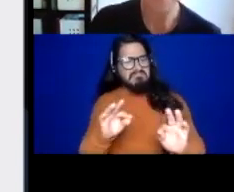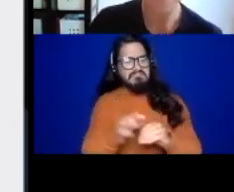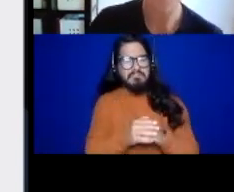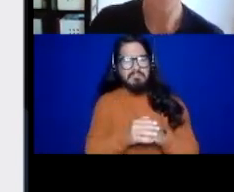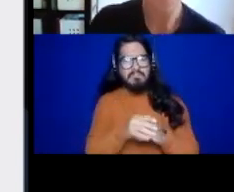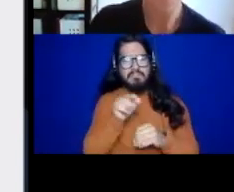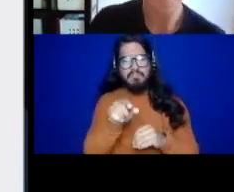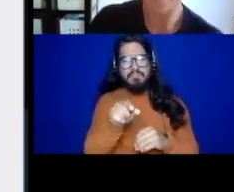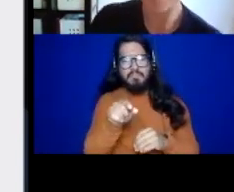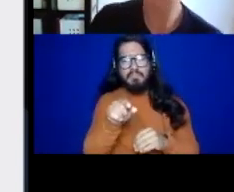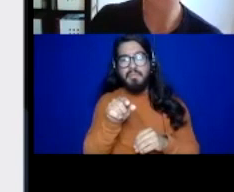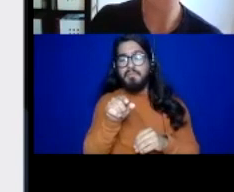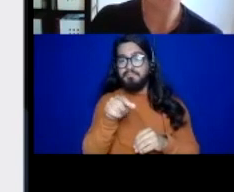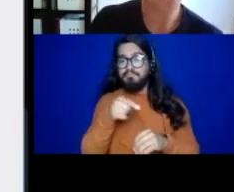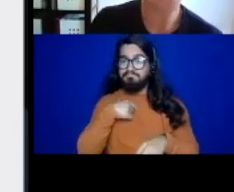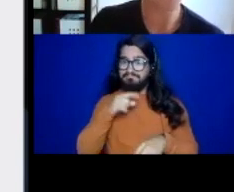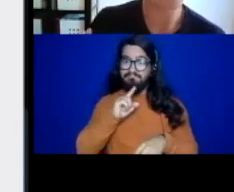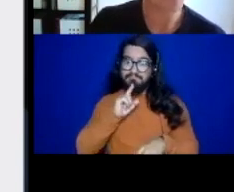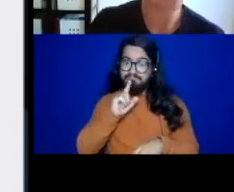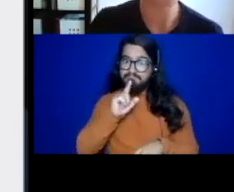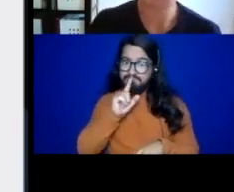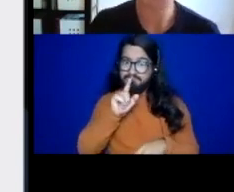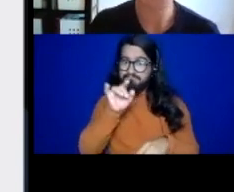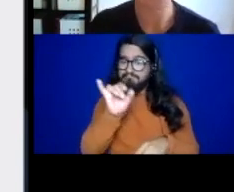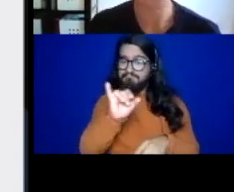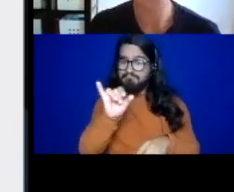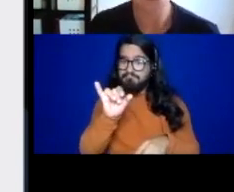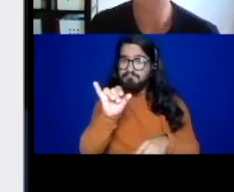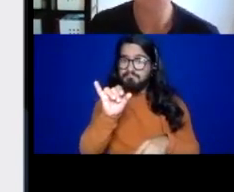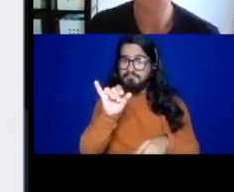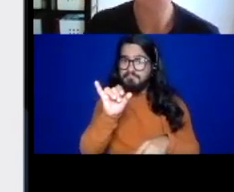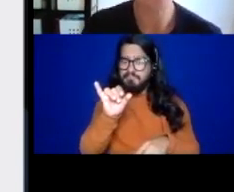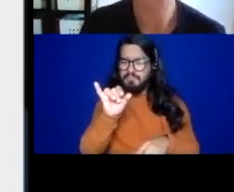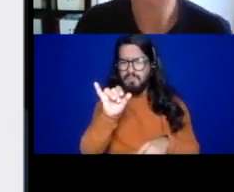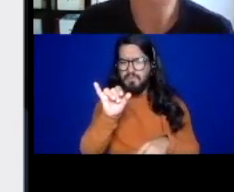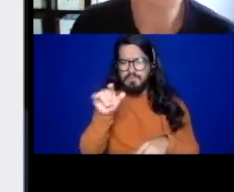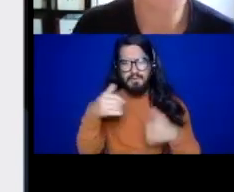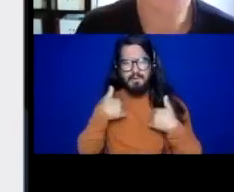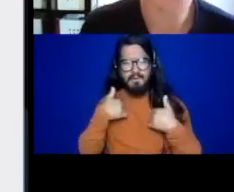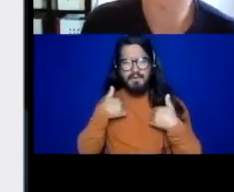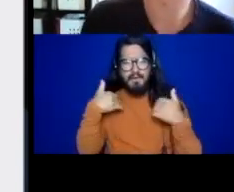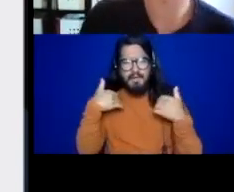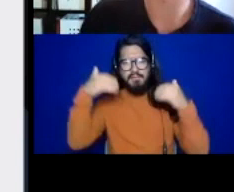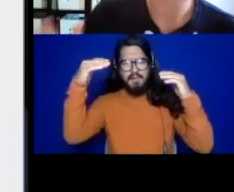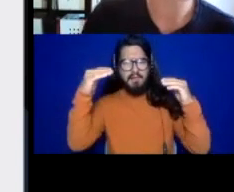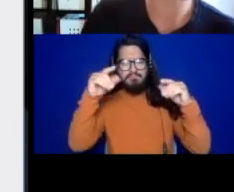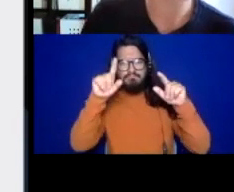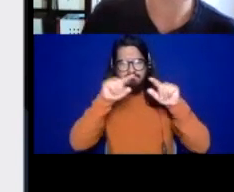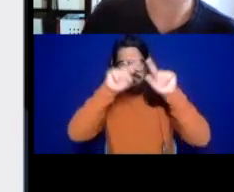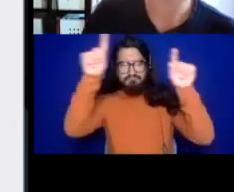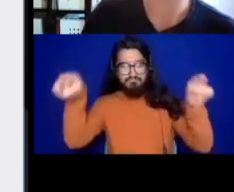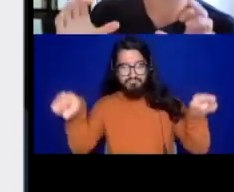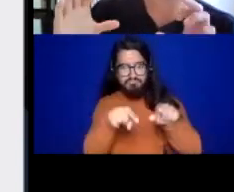Y para ser más directo, yo lo conecto con las esquinas como redondas que